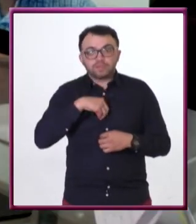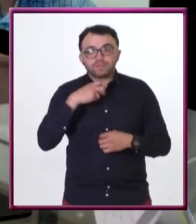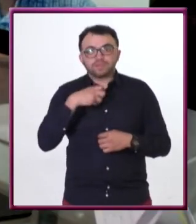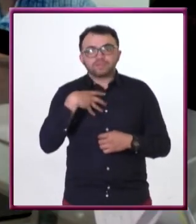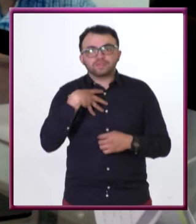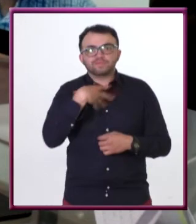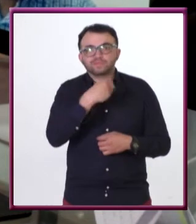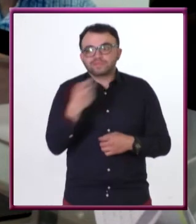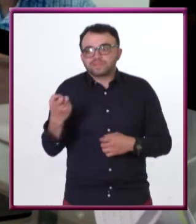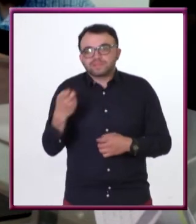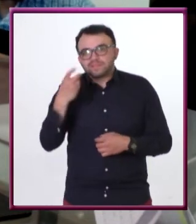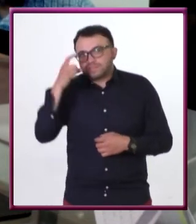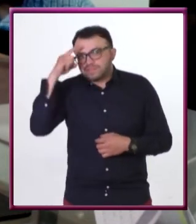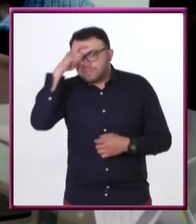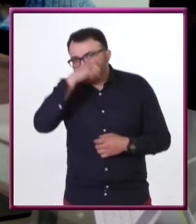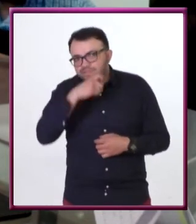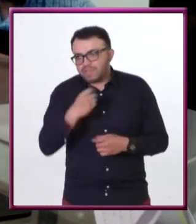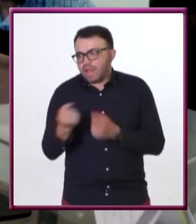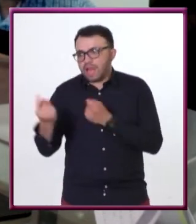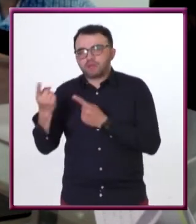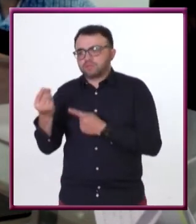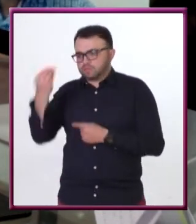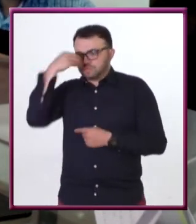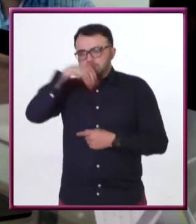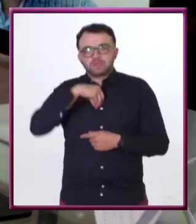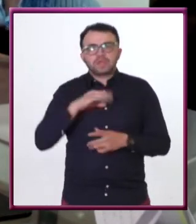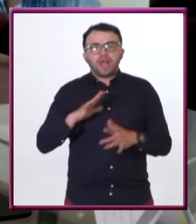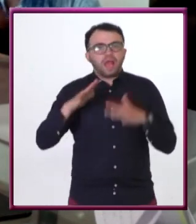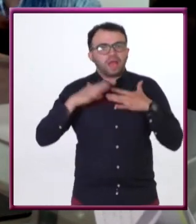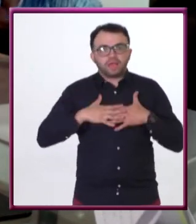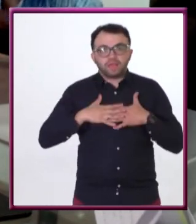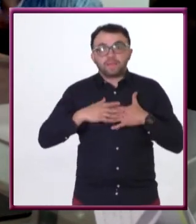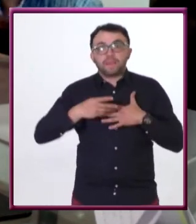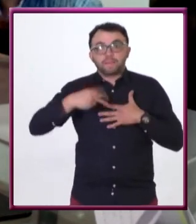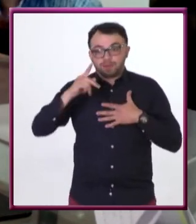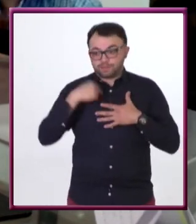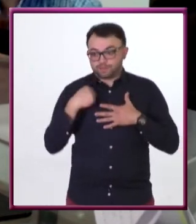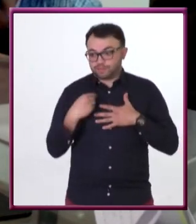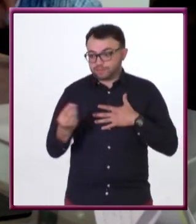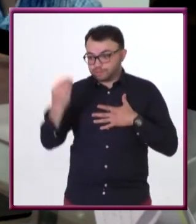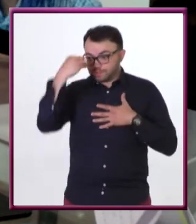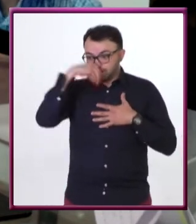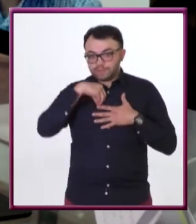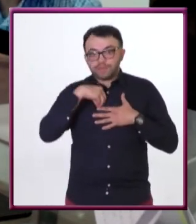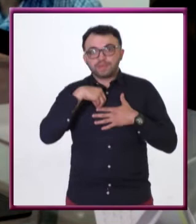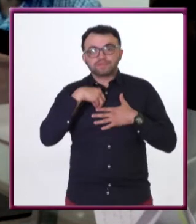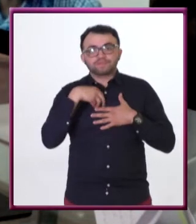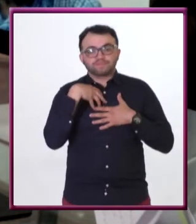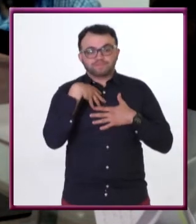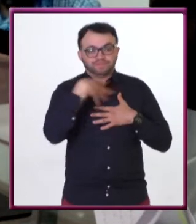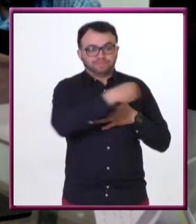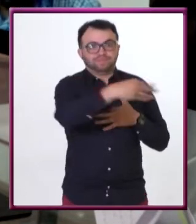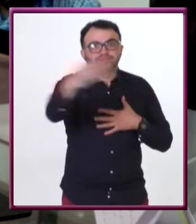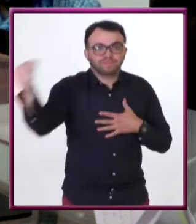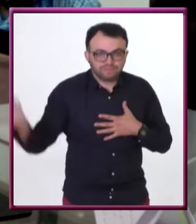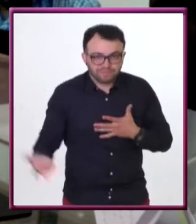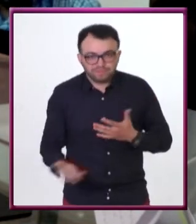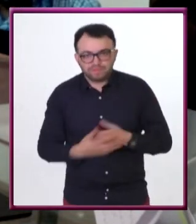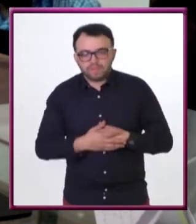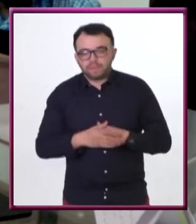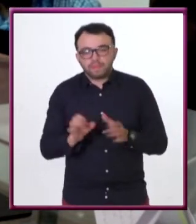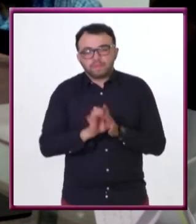Y un factor que hay que controlar es a cuántas personas, si yo tengo el virus, a cuántas personas puedo contagiar.